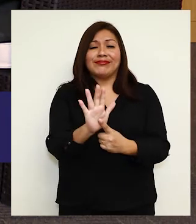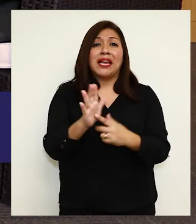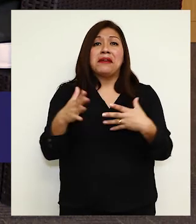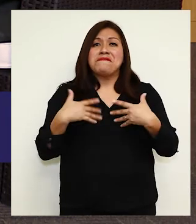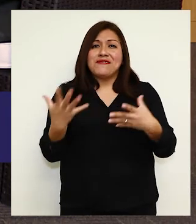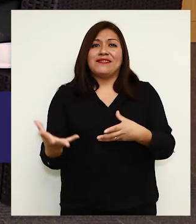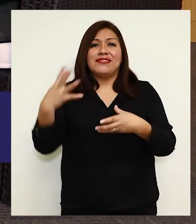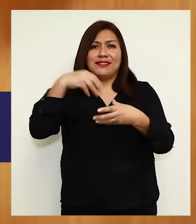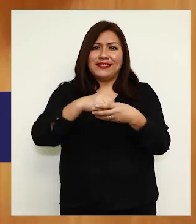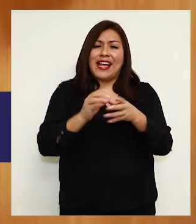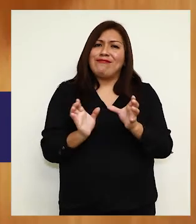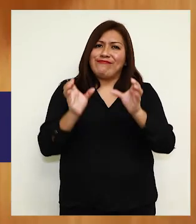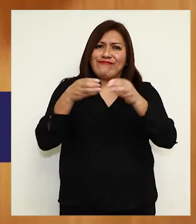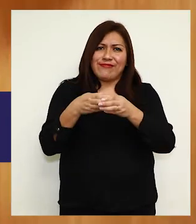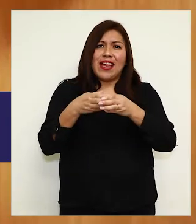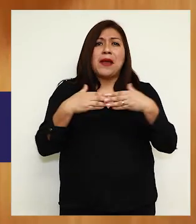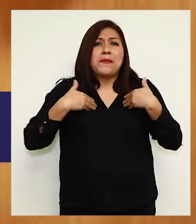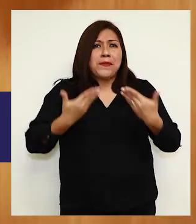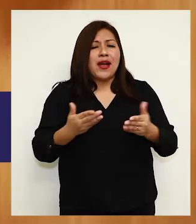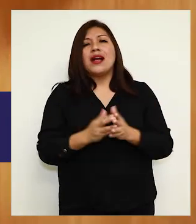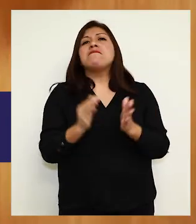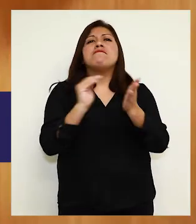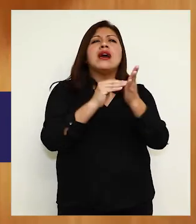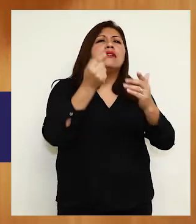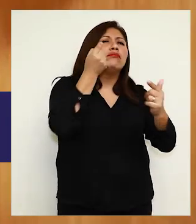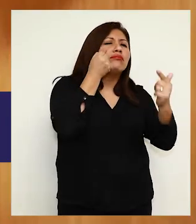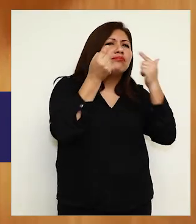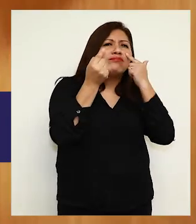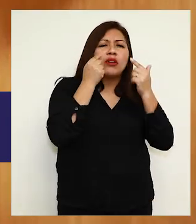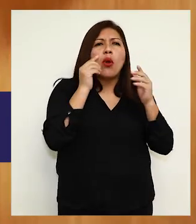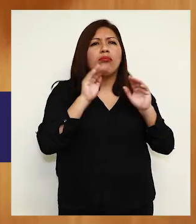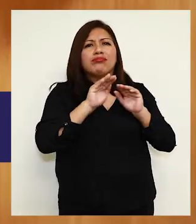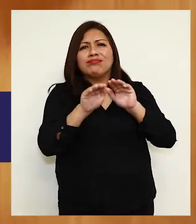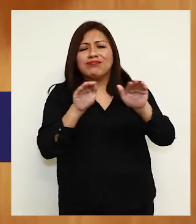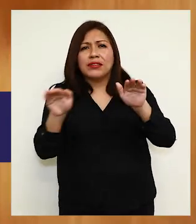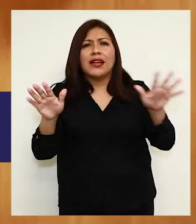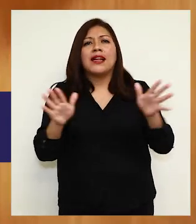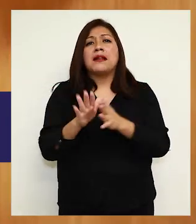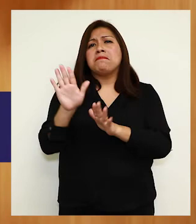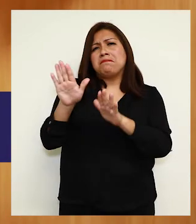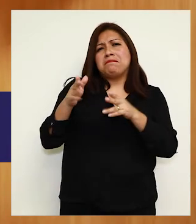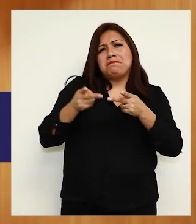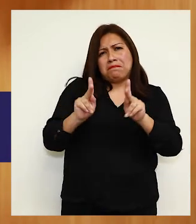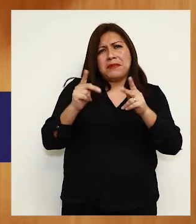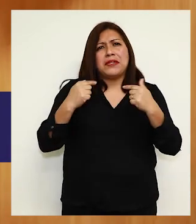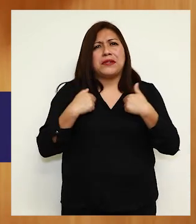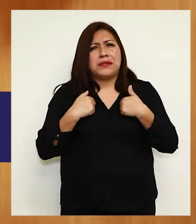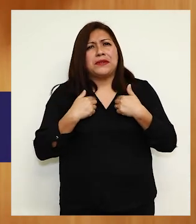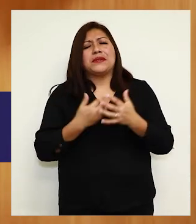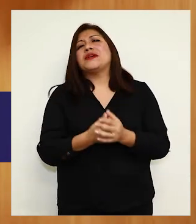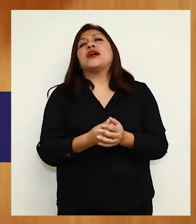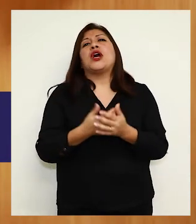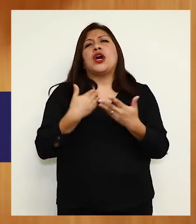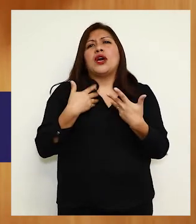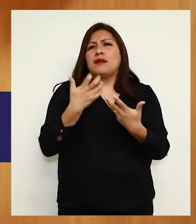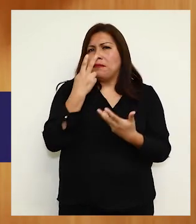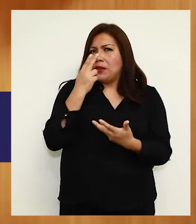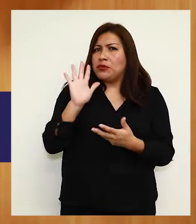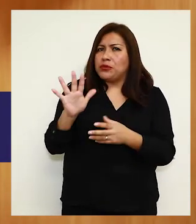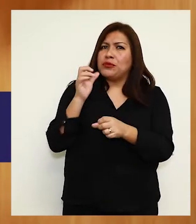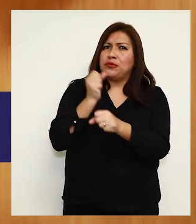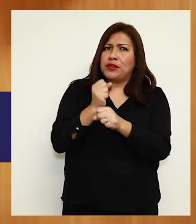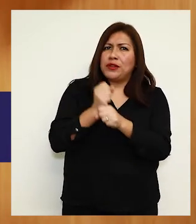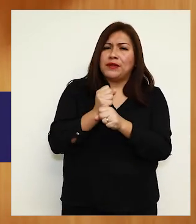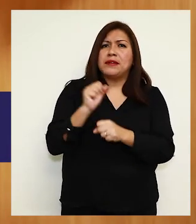poder integrarse y hacernos llegar a conocer, y permíteme por favor difundir de tu